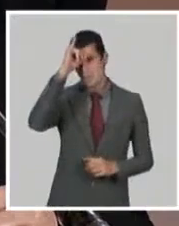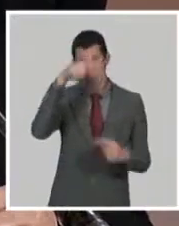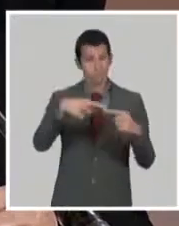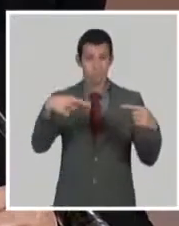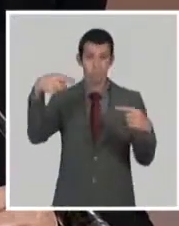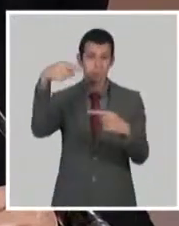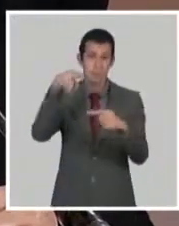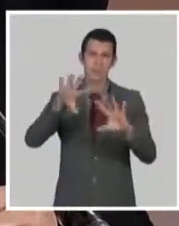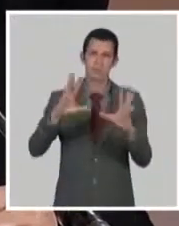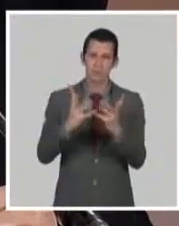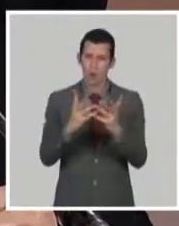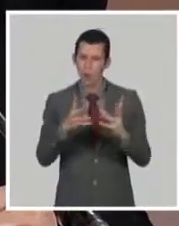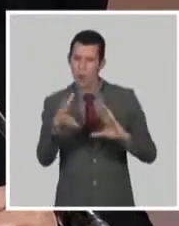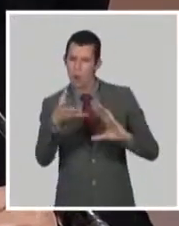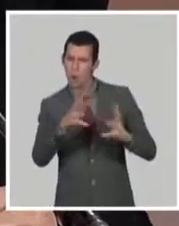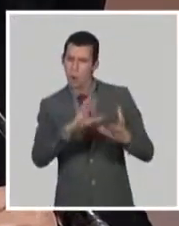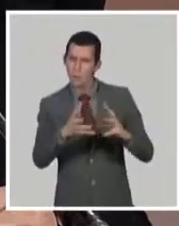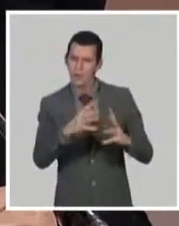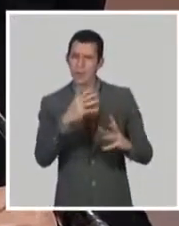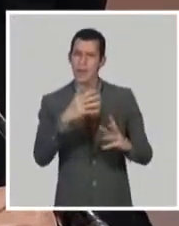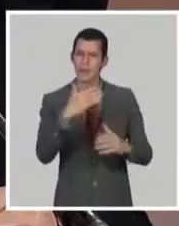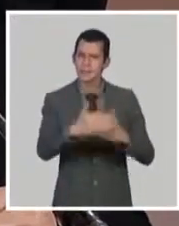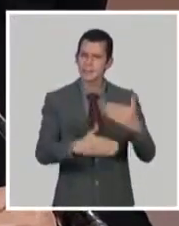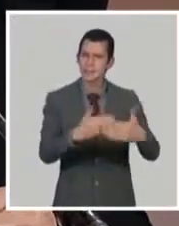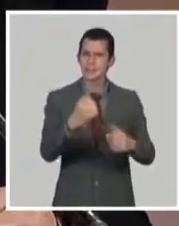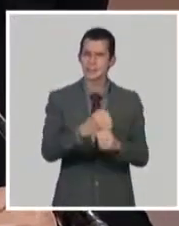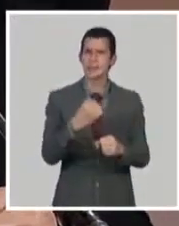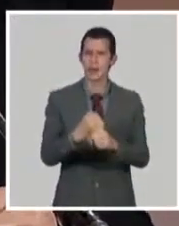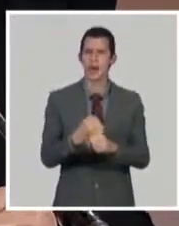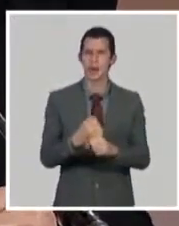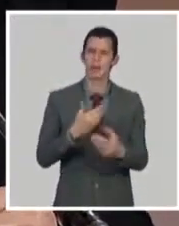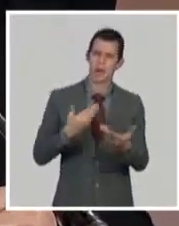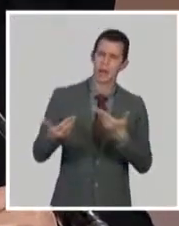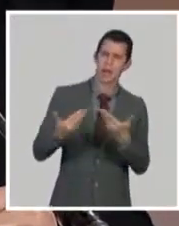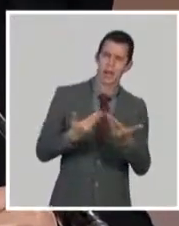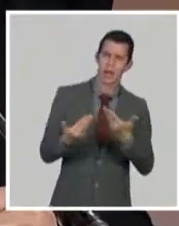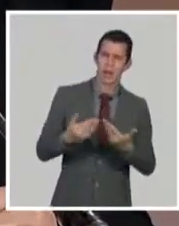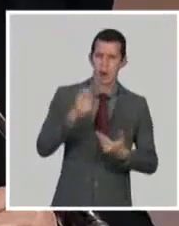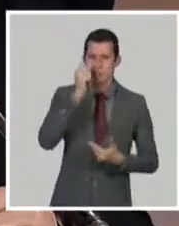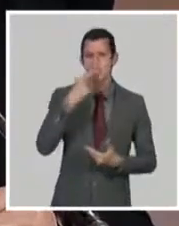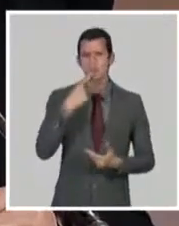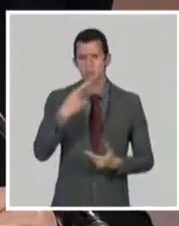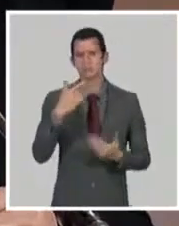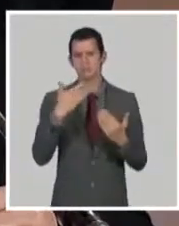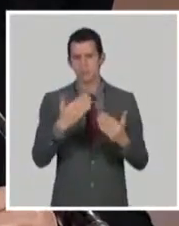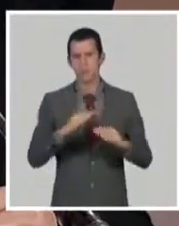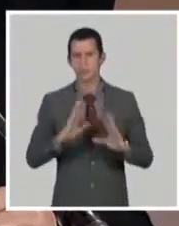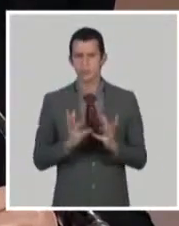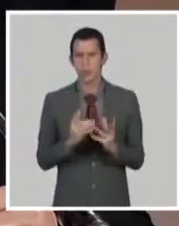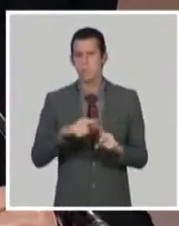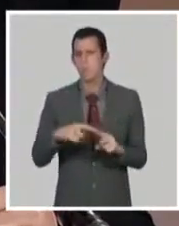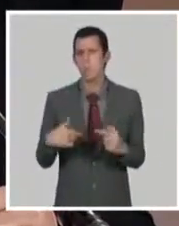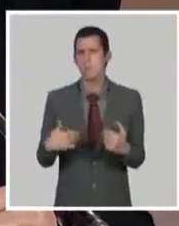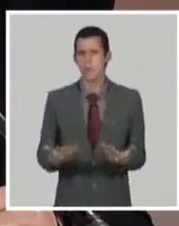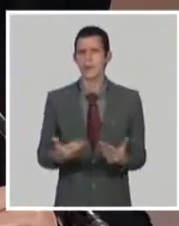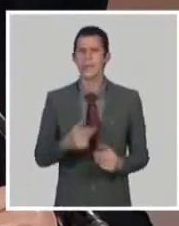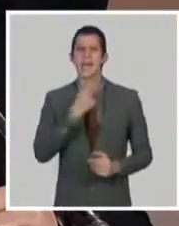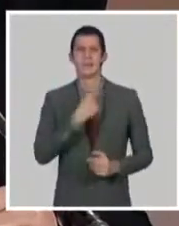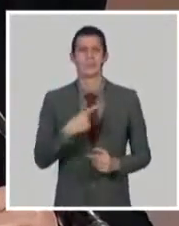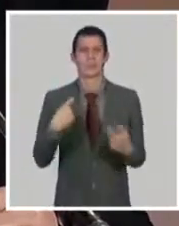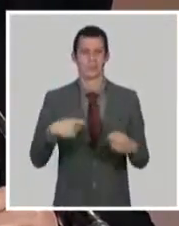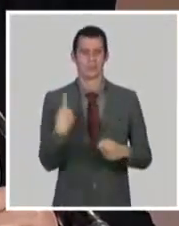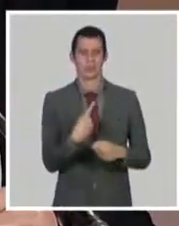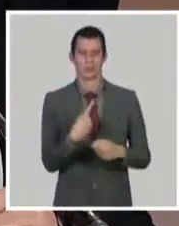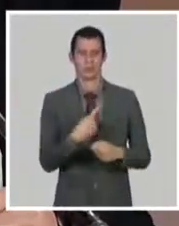hacer las llamadas arañas epidemiológicas de los hechos o eventos que pueden haber ocurrido alrededor de los vacunados para ir obteniendo